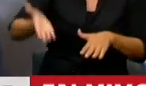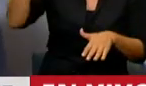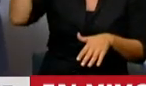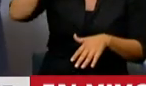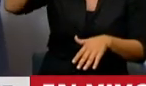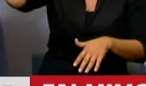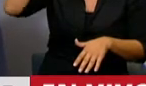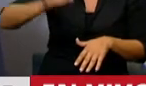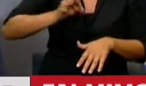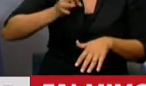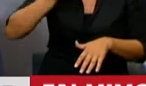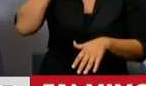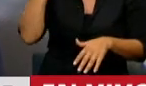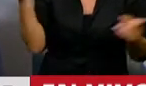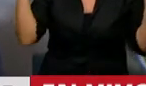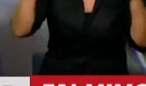democracia